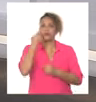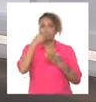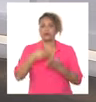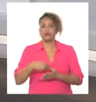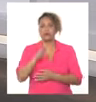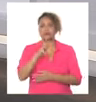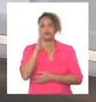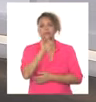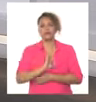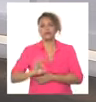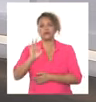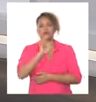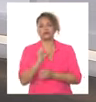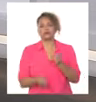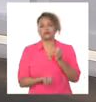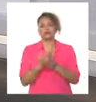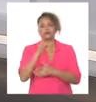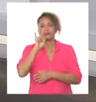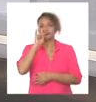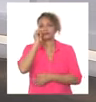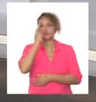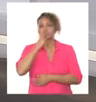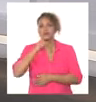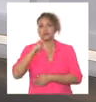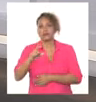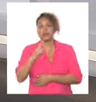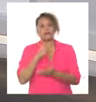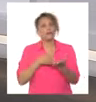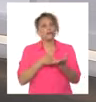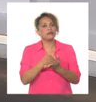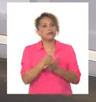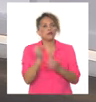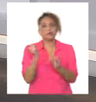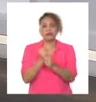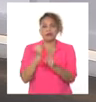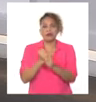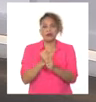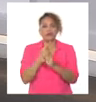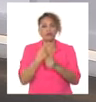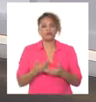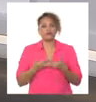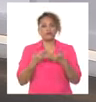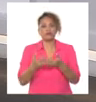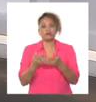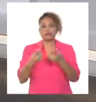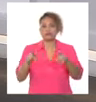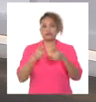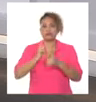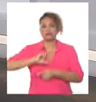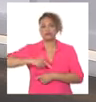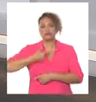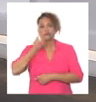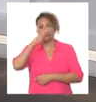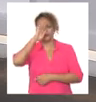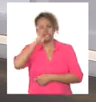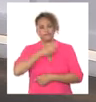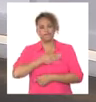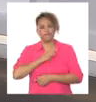la fundadora de la UNIAC. Su obra permanecerá como inspiración constante de la música y la cultura de la